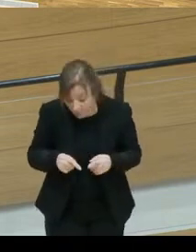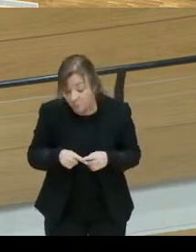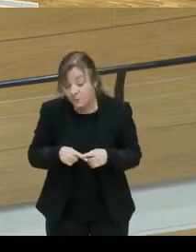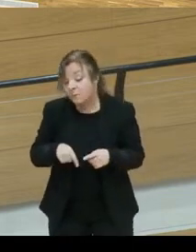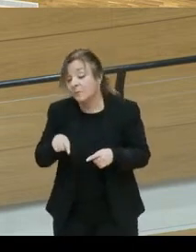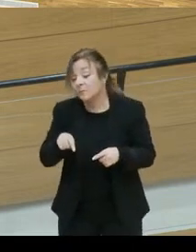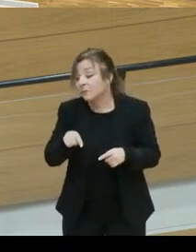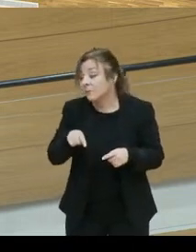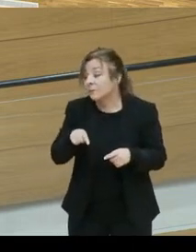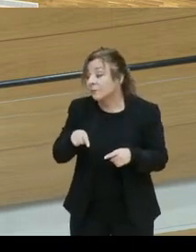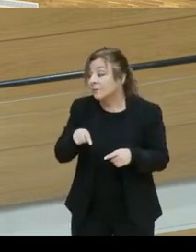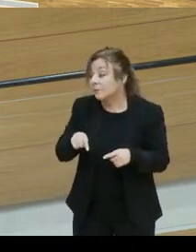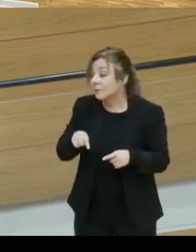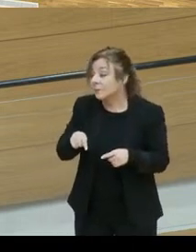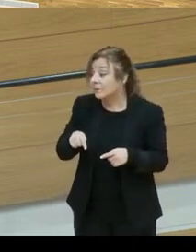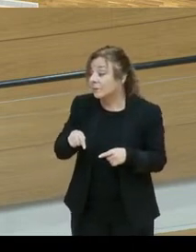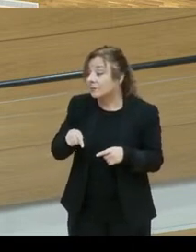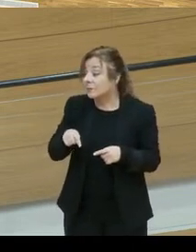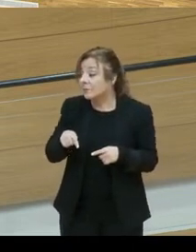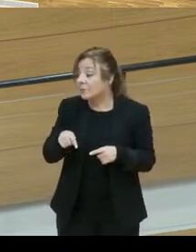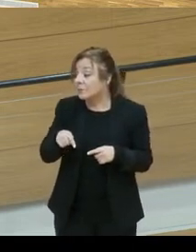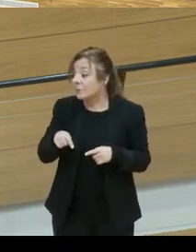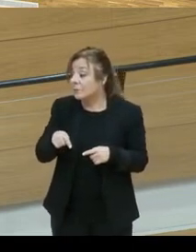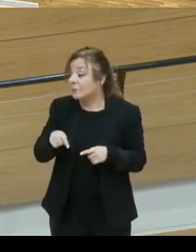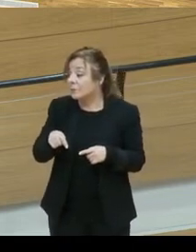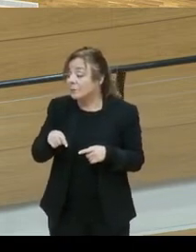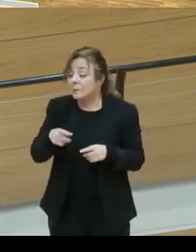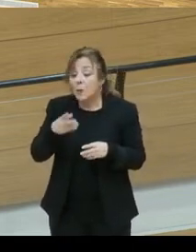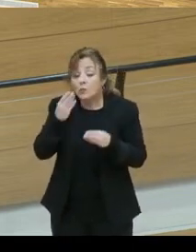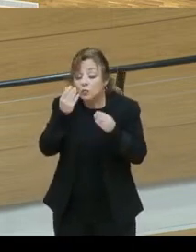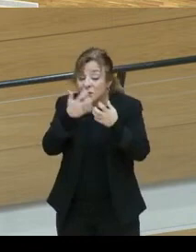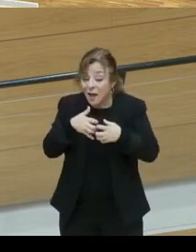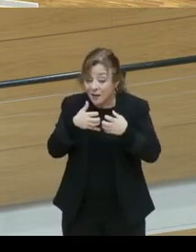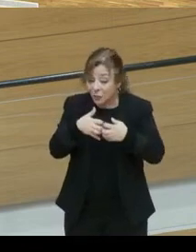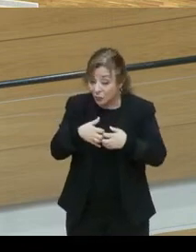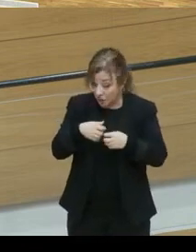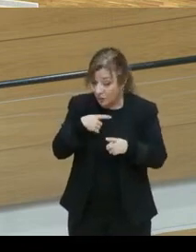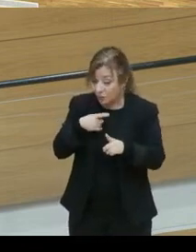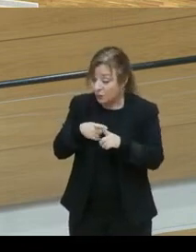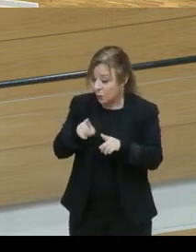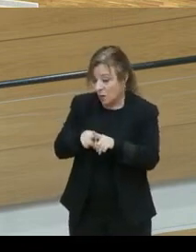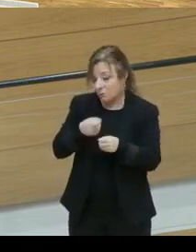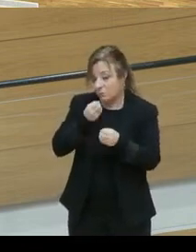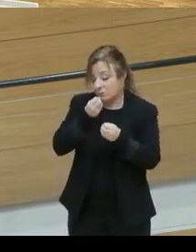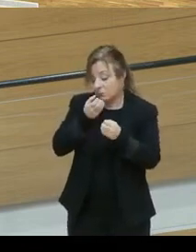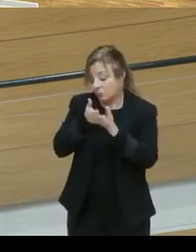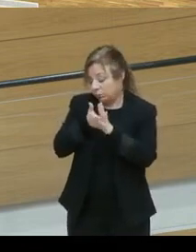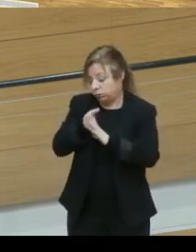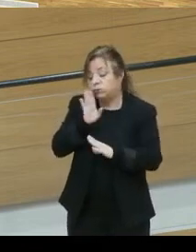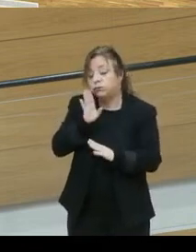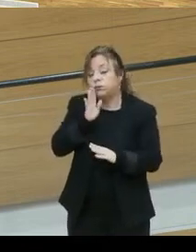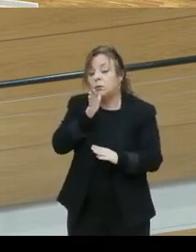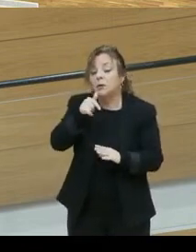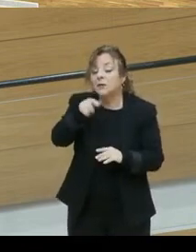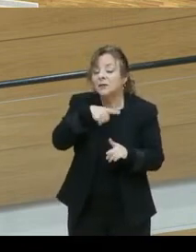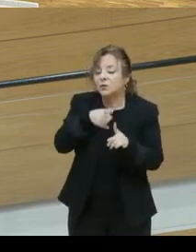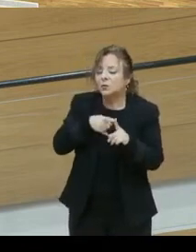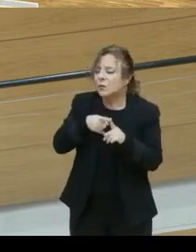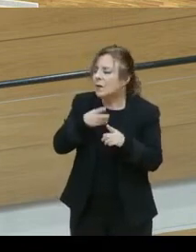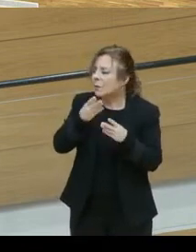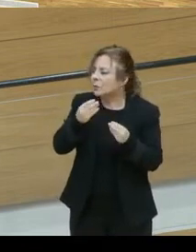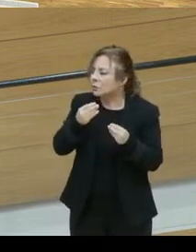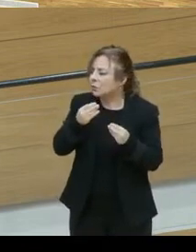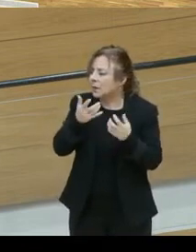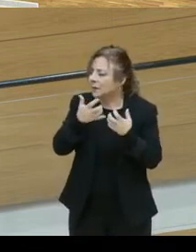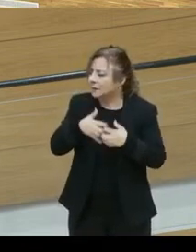Pues en muchas industrias, como he comentado antes, sobre todo se utilizan mucho